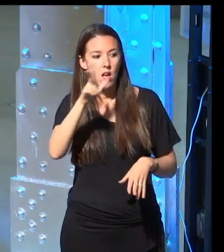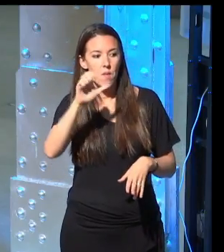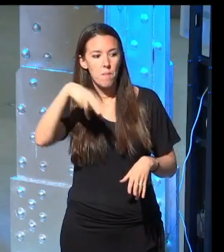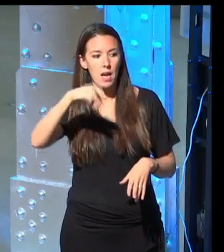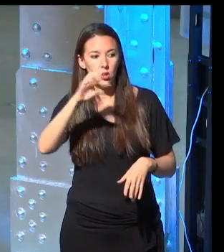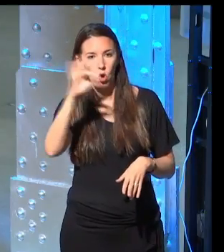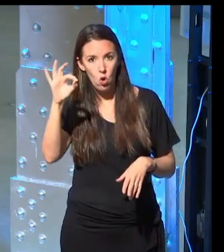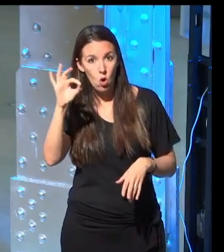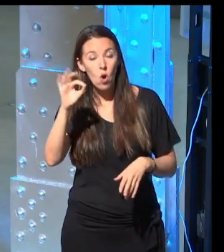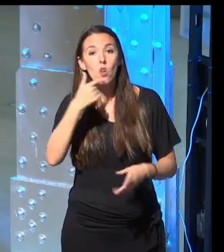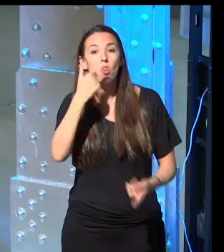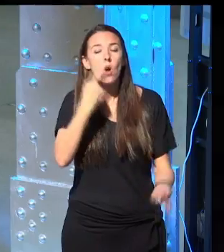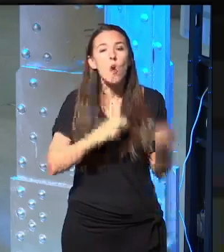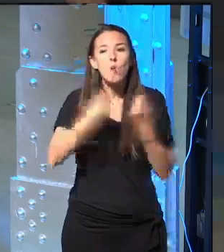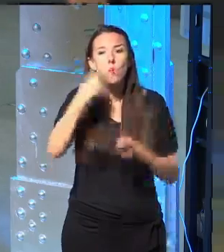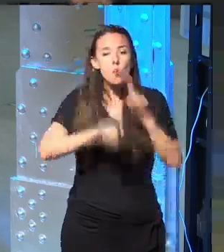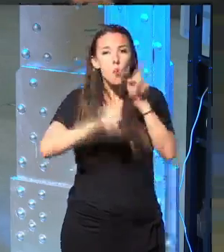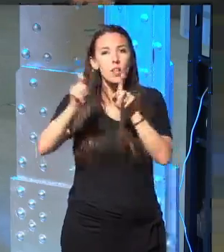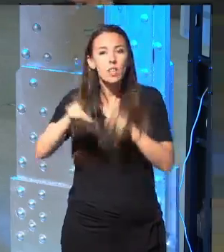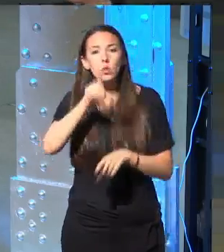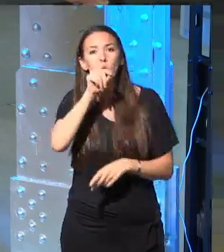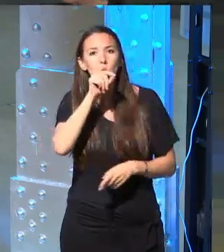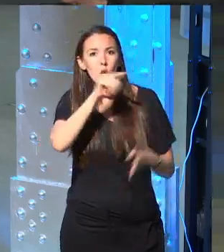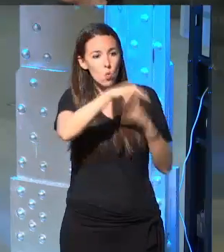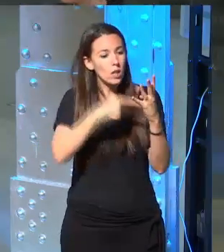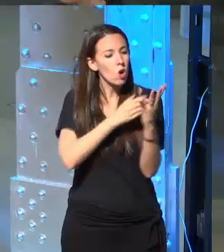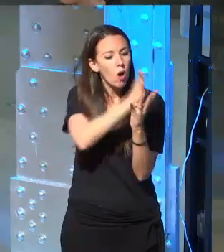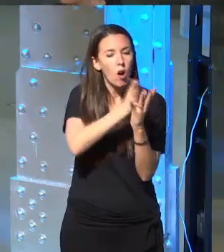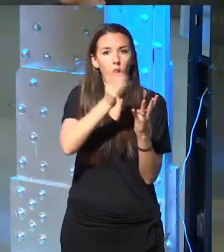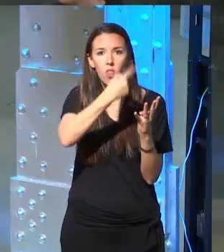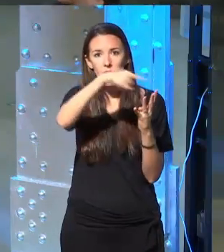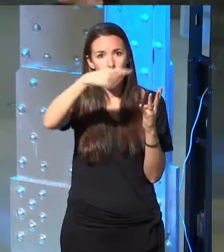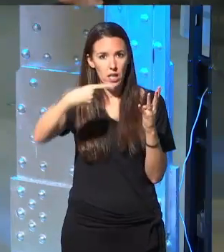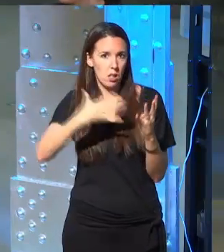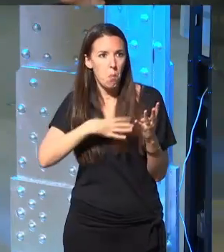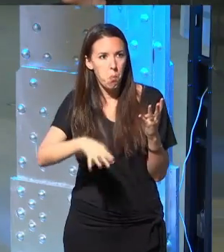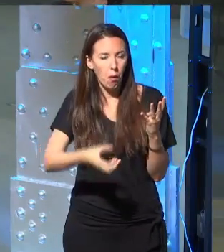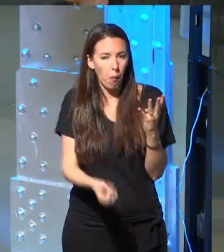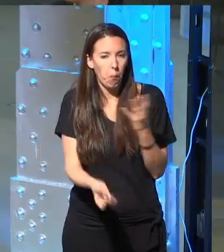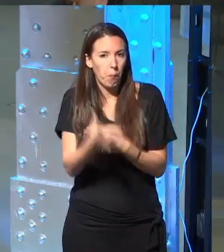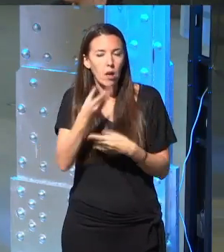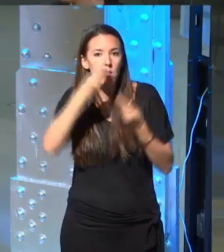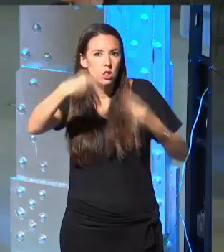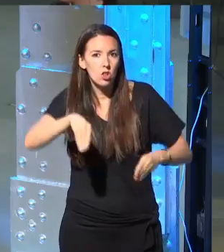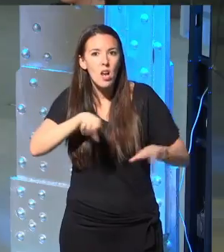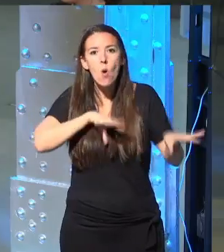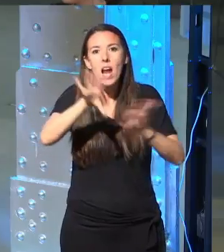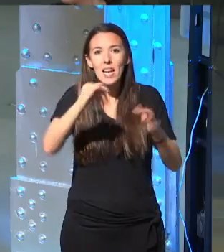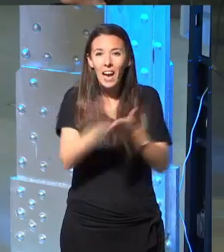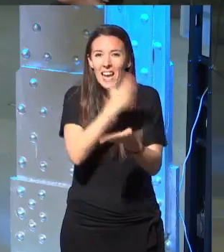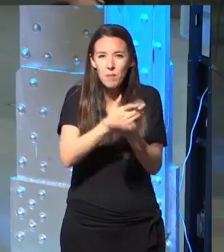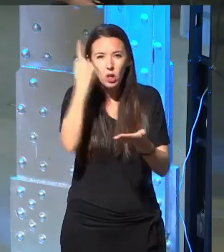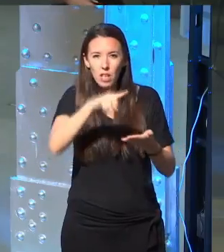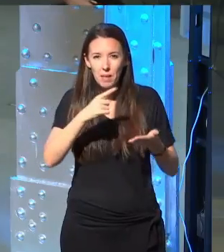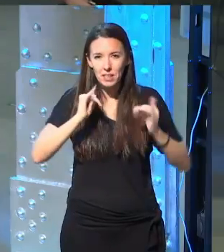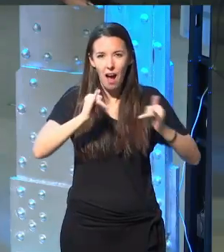tiene Twitter de las encuestas, que haces un tweet y te da cuatro posibilidades diferentes, pensé que con esto se podía hacer una historia estilo elige tu propia aventura.